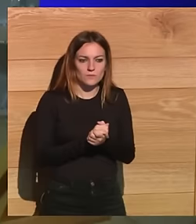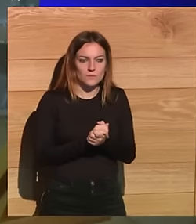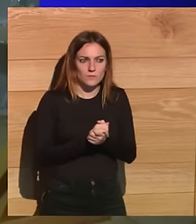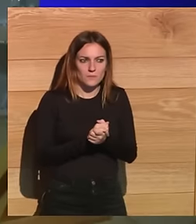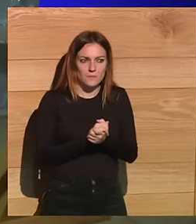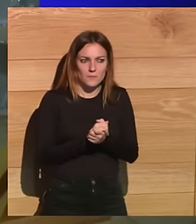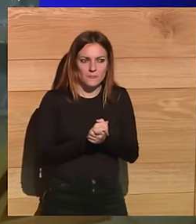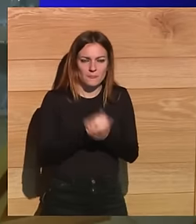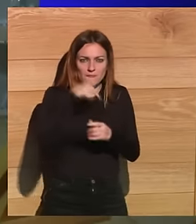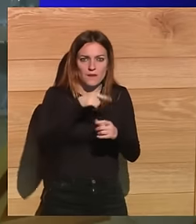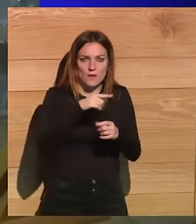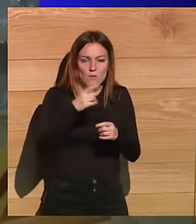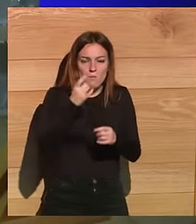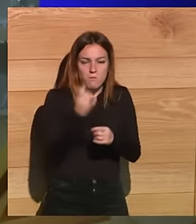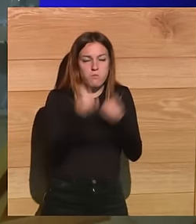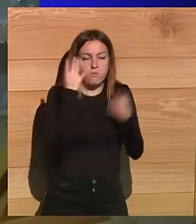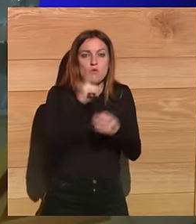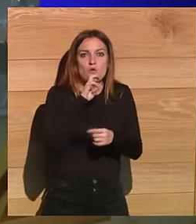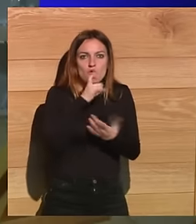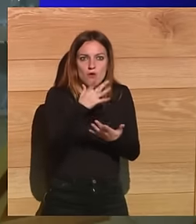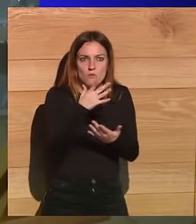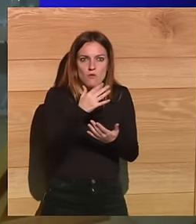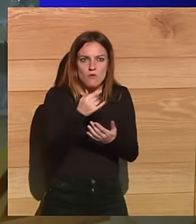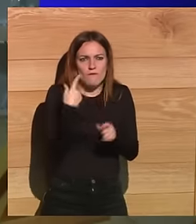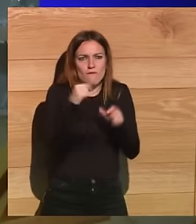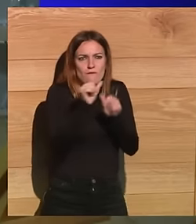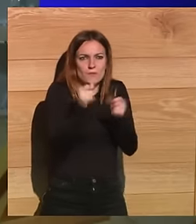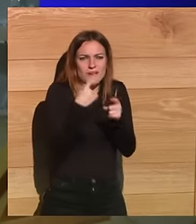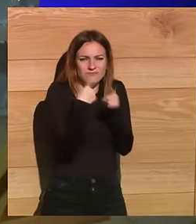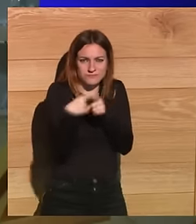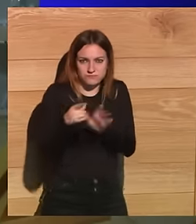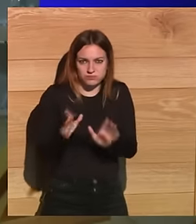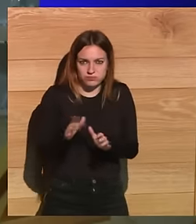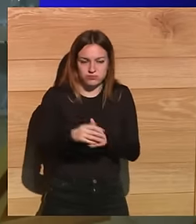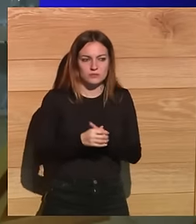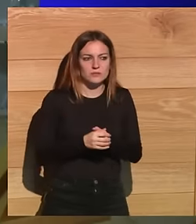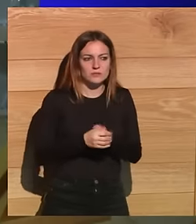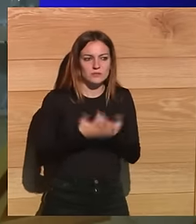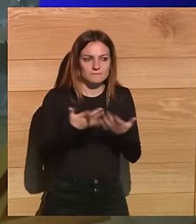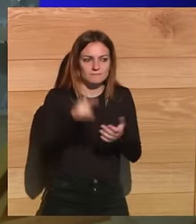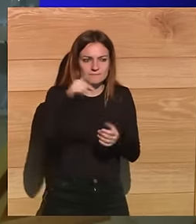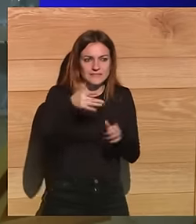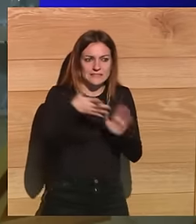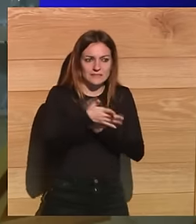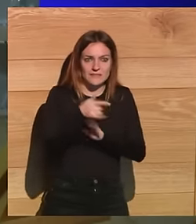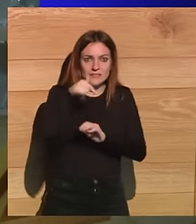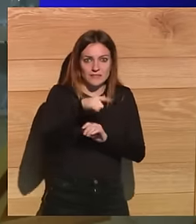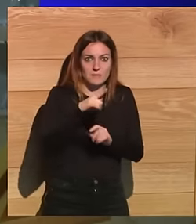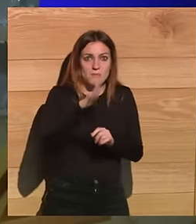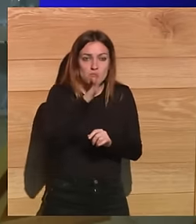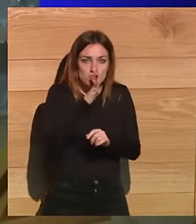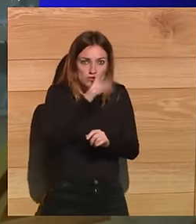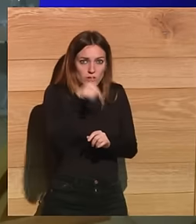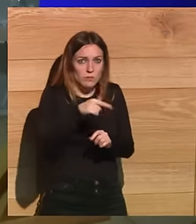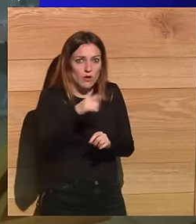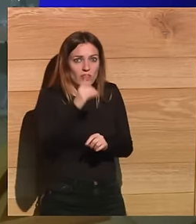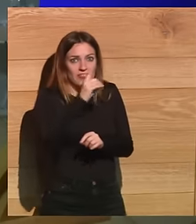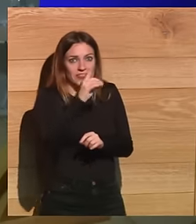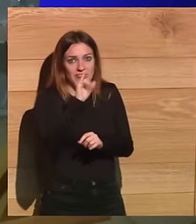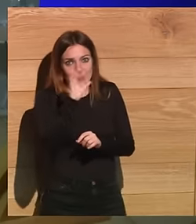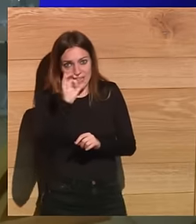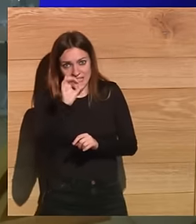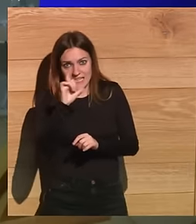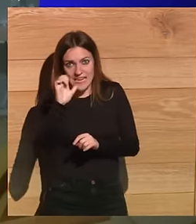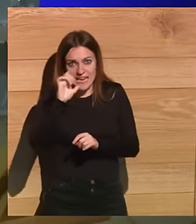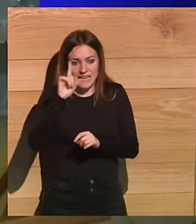se activa de una manera anómala en los casos de dislexia. Quizás esto no es la causa de la dislexia. A veces es difícil saber lo que es la